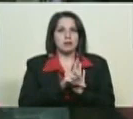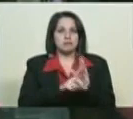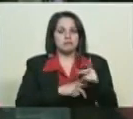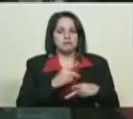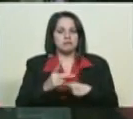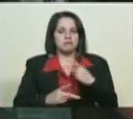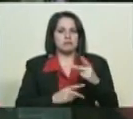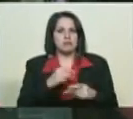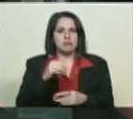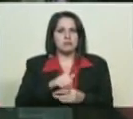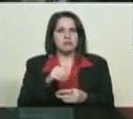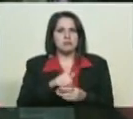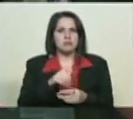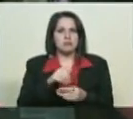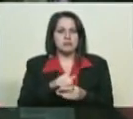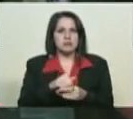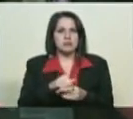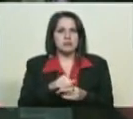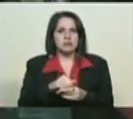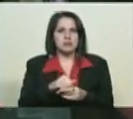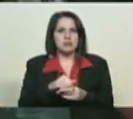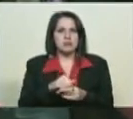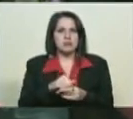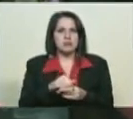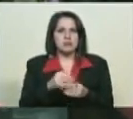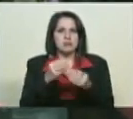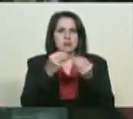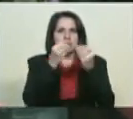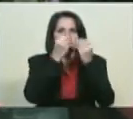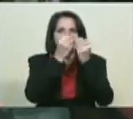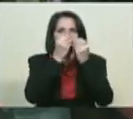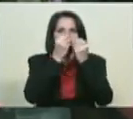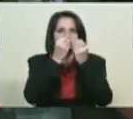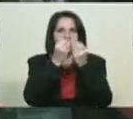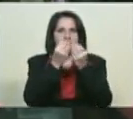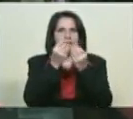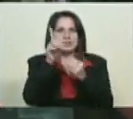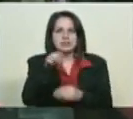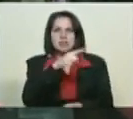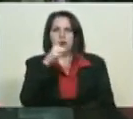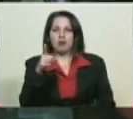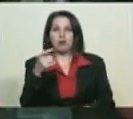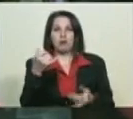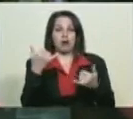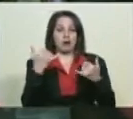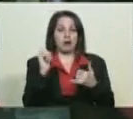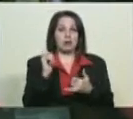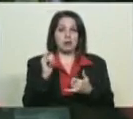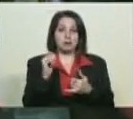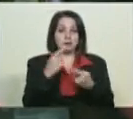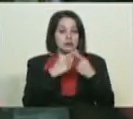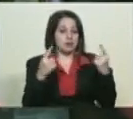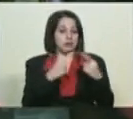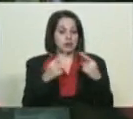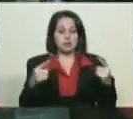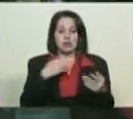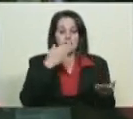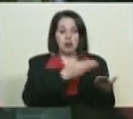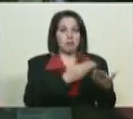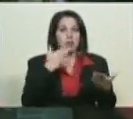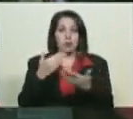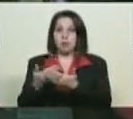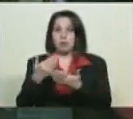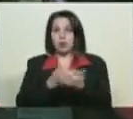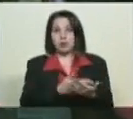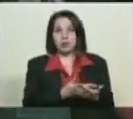electorales, en cuanto a si hay o no diferencias con los pronunciamientos del